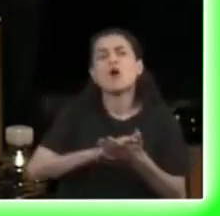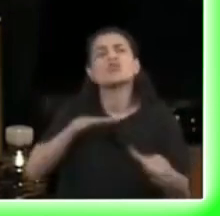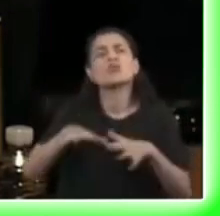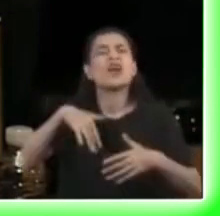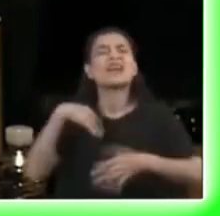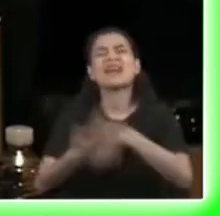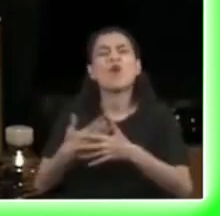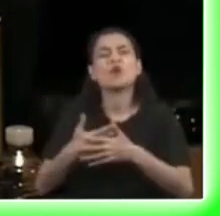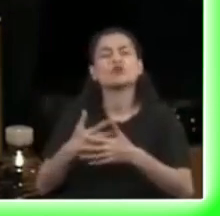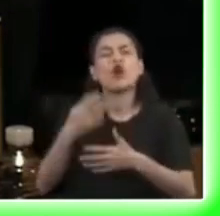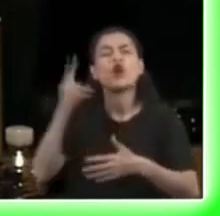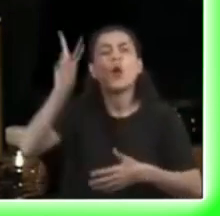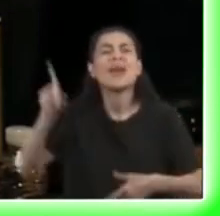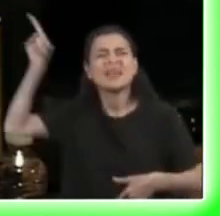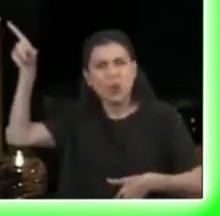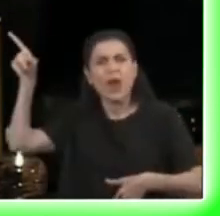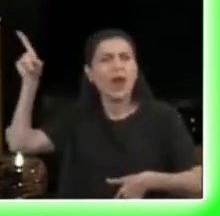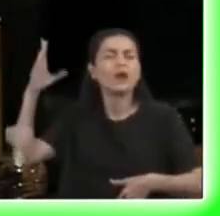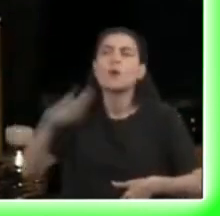Y por último, miremos a Brasil,